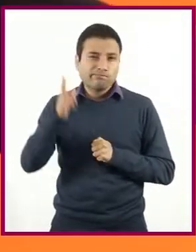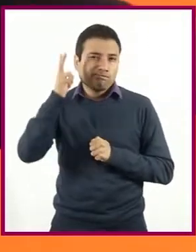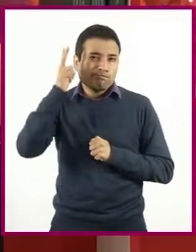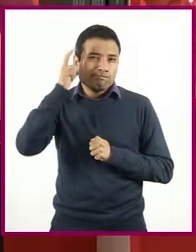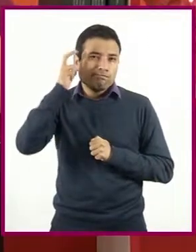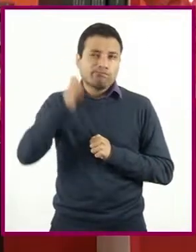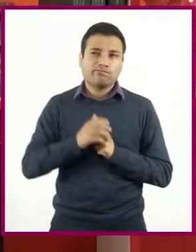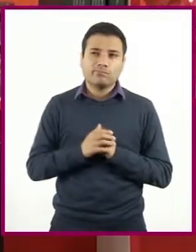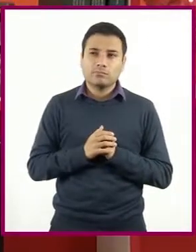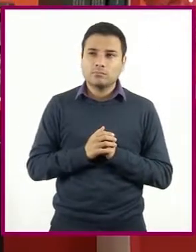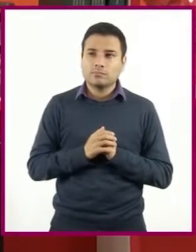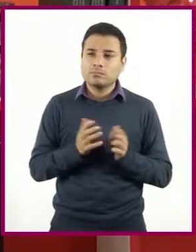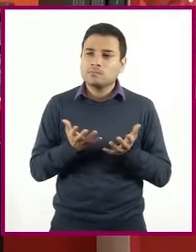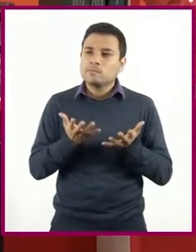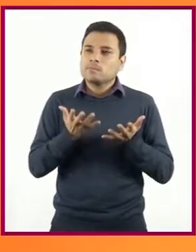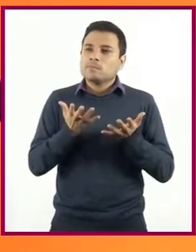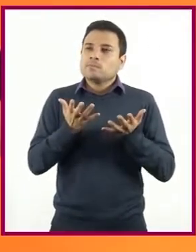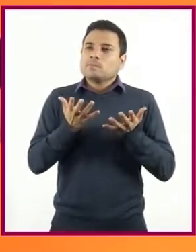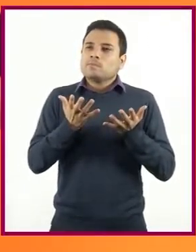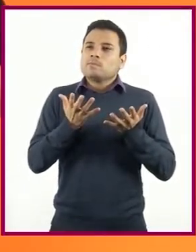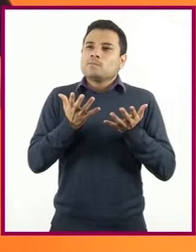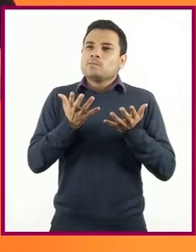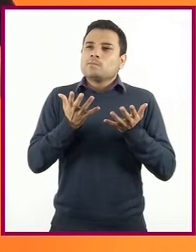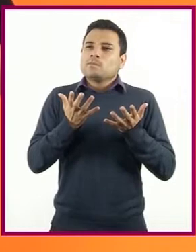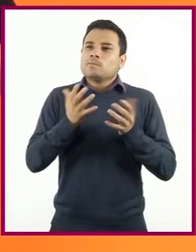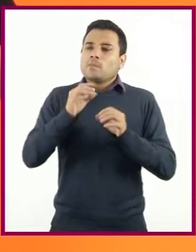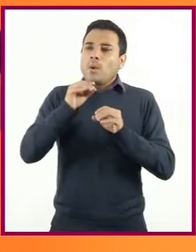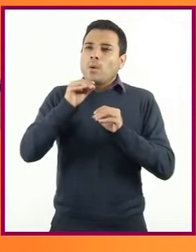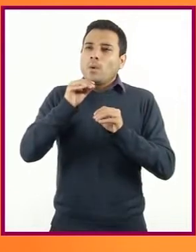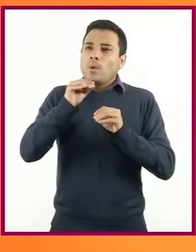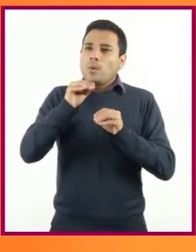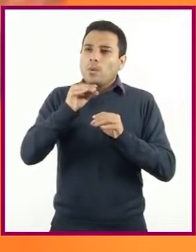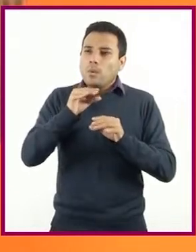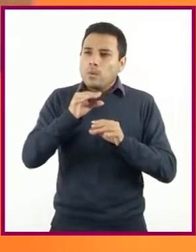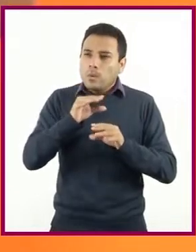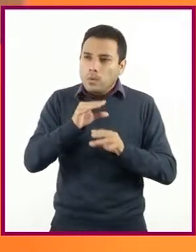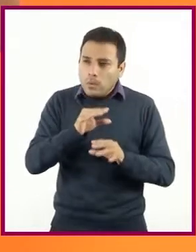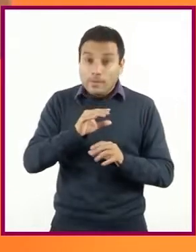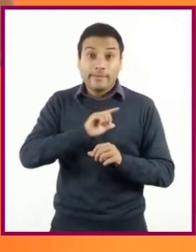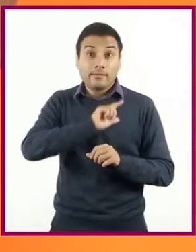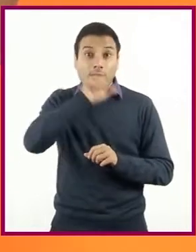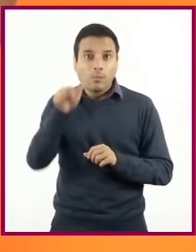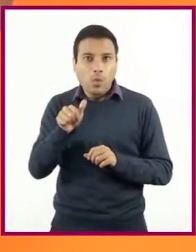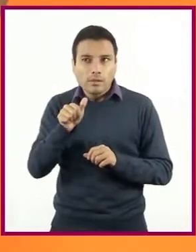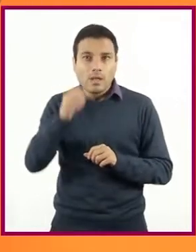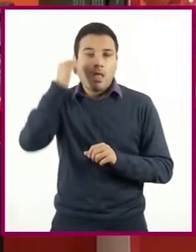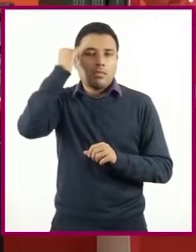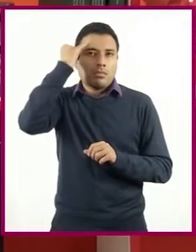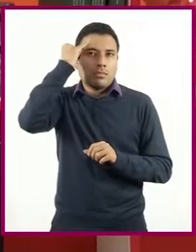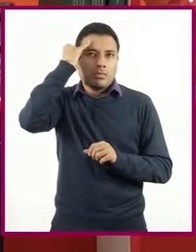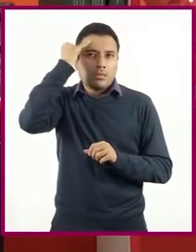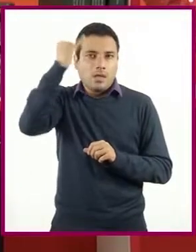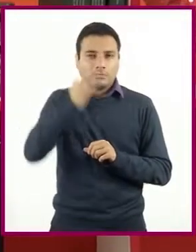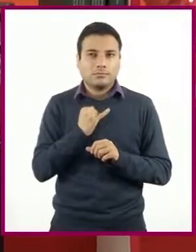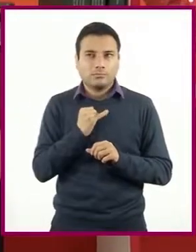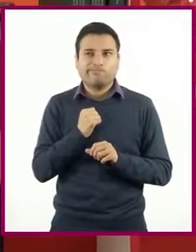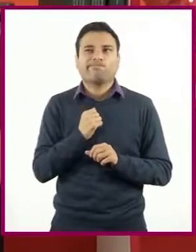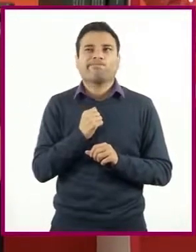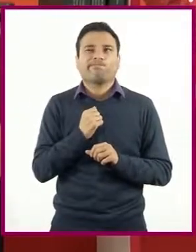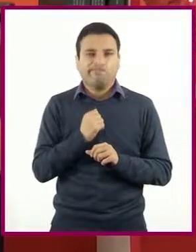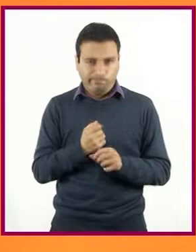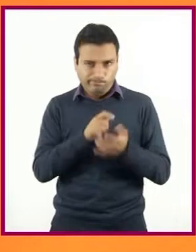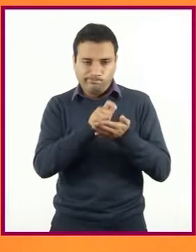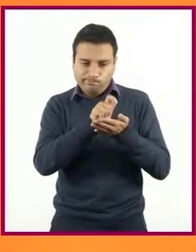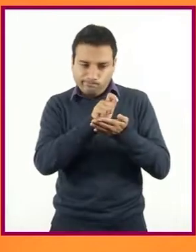respira, suspira. Y de ahí nacen todas aquellas imágenes que las convierten en